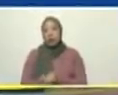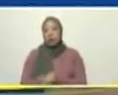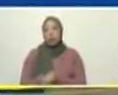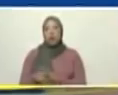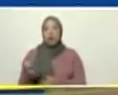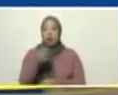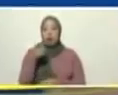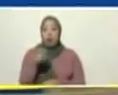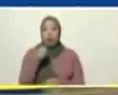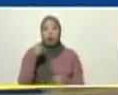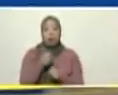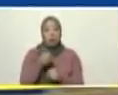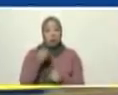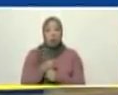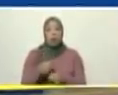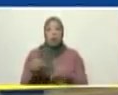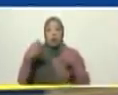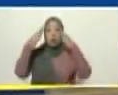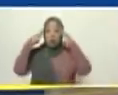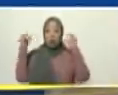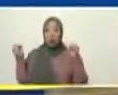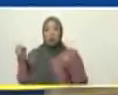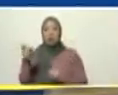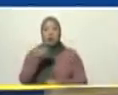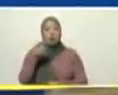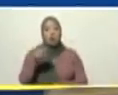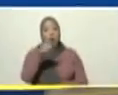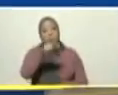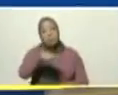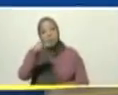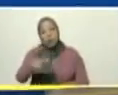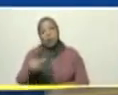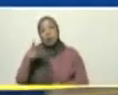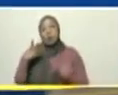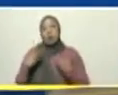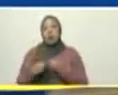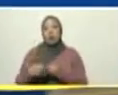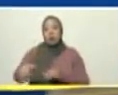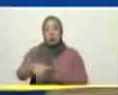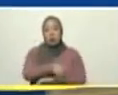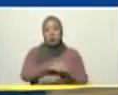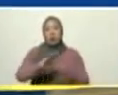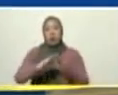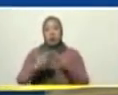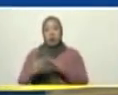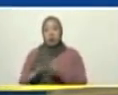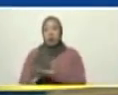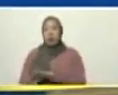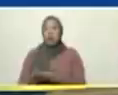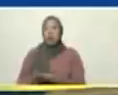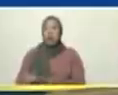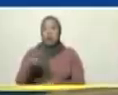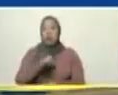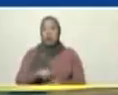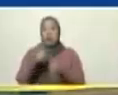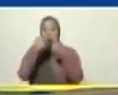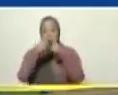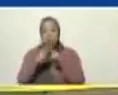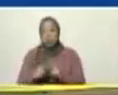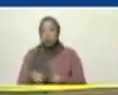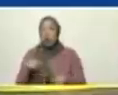Recoleta, presidente, como canciller. ¿Verdad? Y estuve con el pueblo, y Daniel me puso hasta a bailar cueca. Cuéntame, ¿qué viste